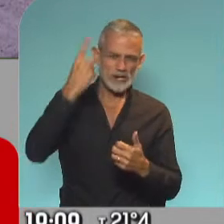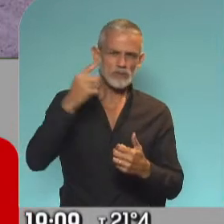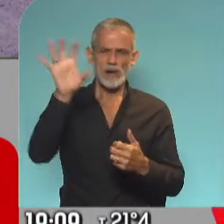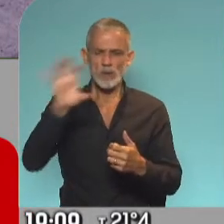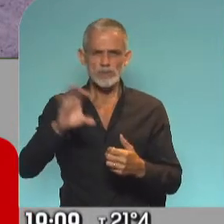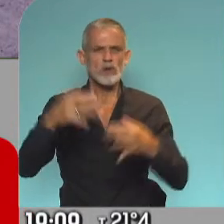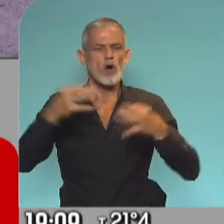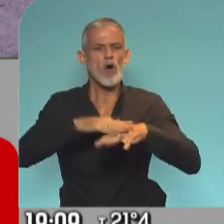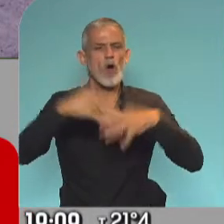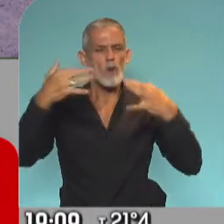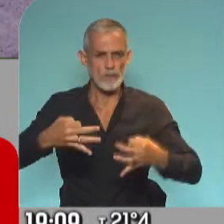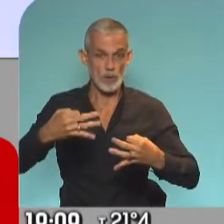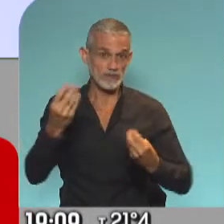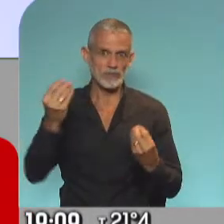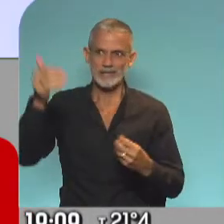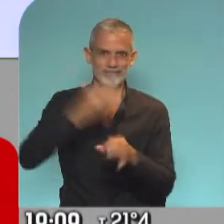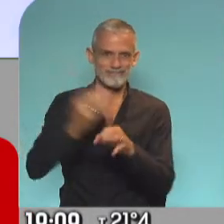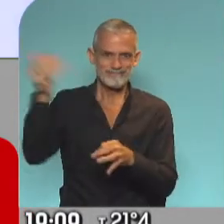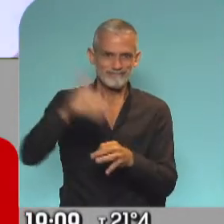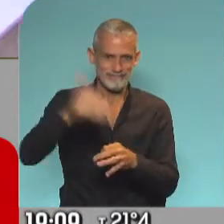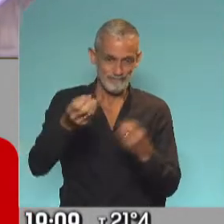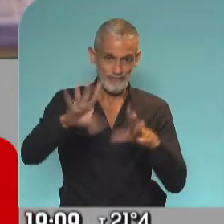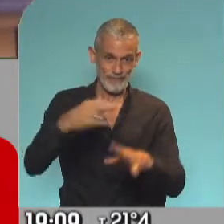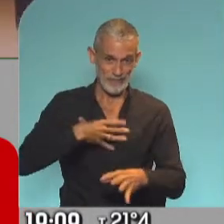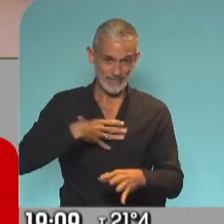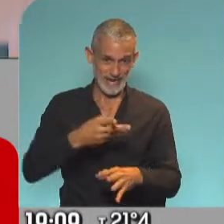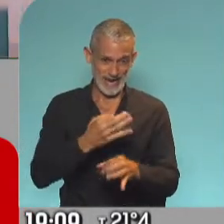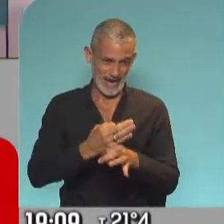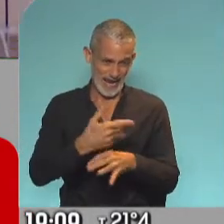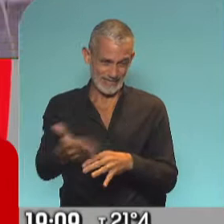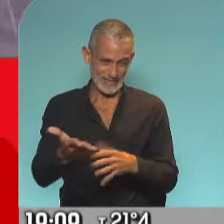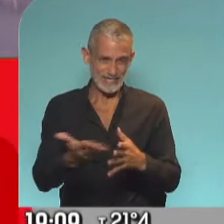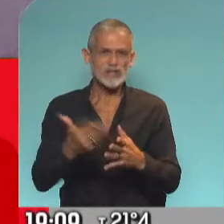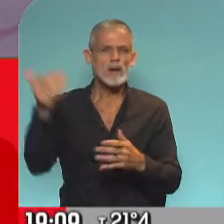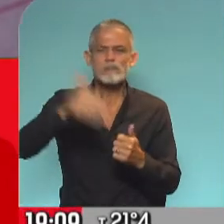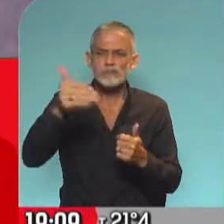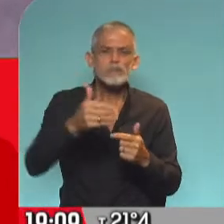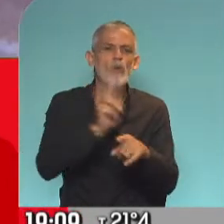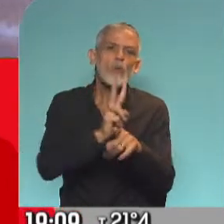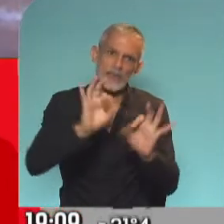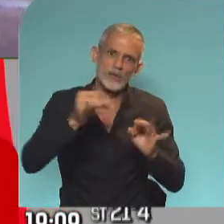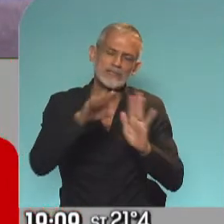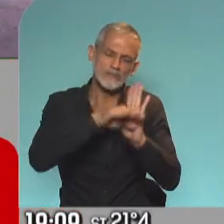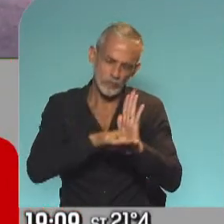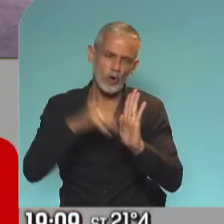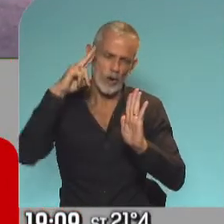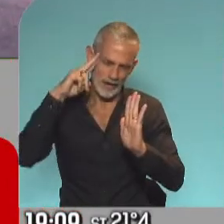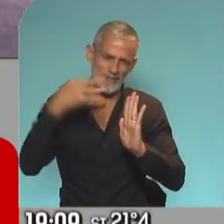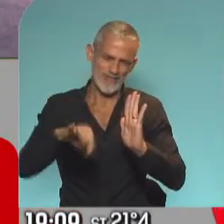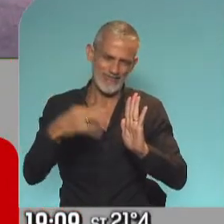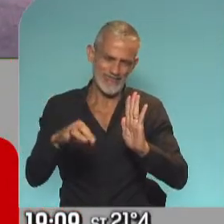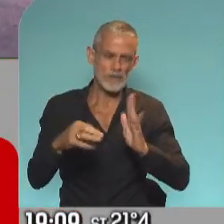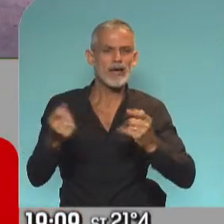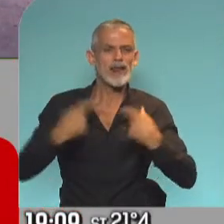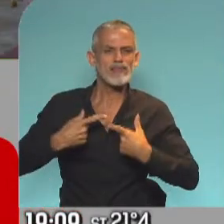el compromiso de la presencialidad en el inicio del ciclo lectivo, una presencialidad cuidada, con protocolos que nos